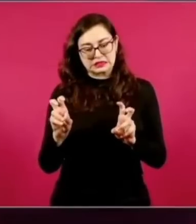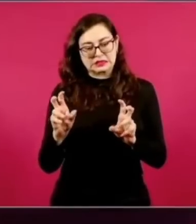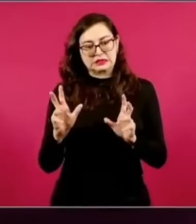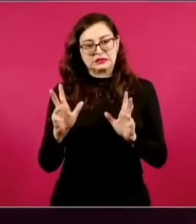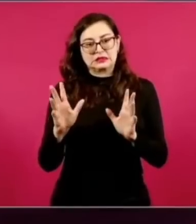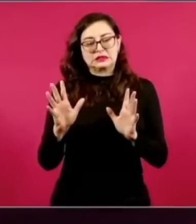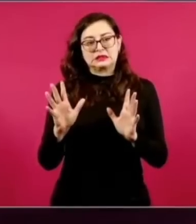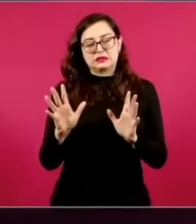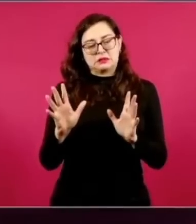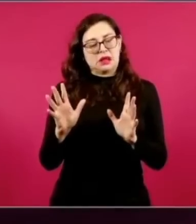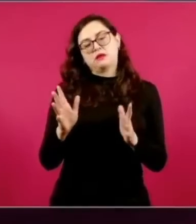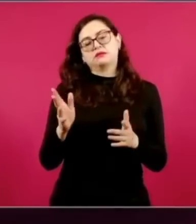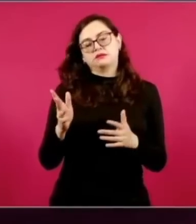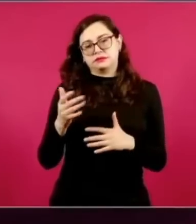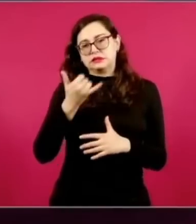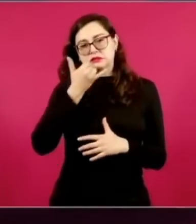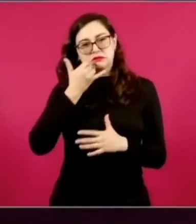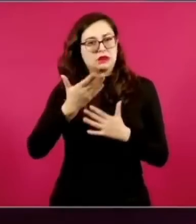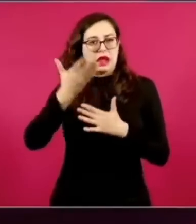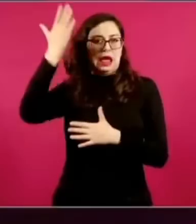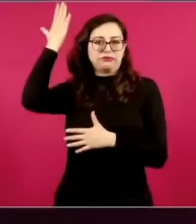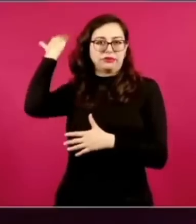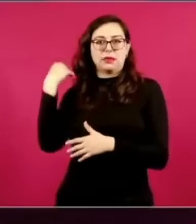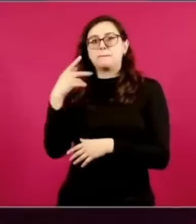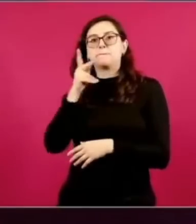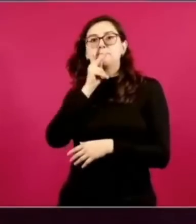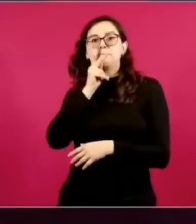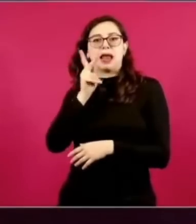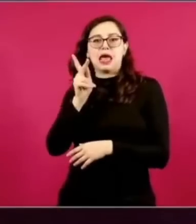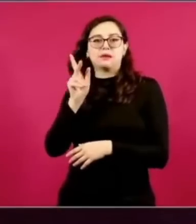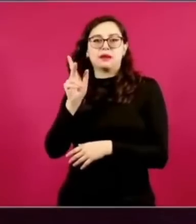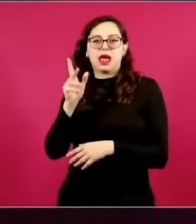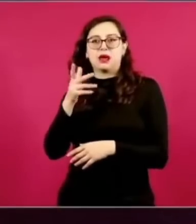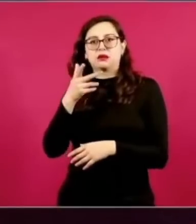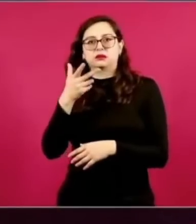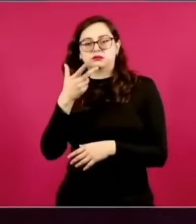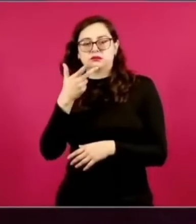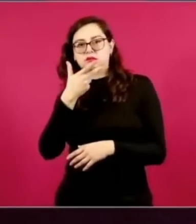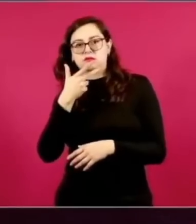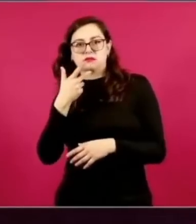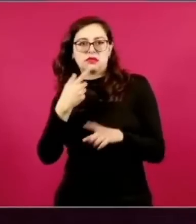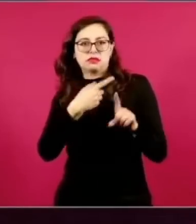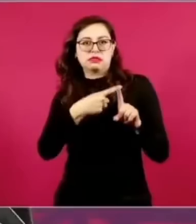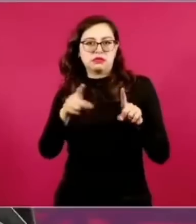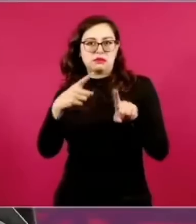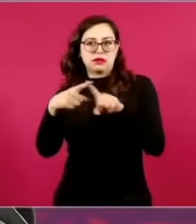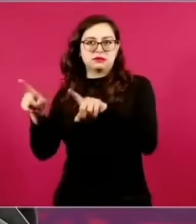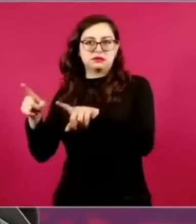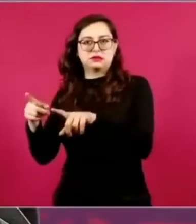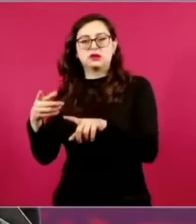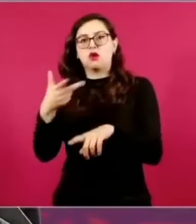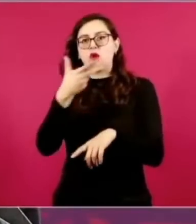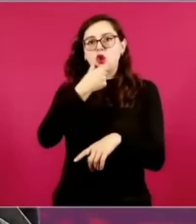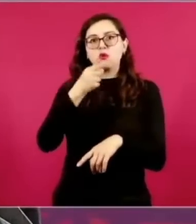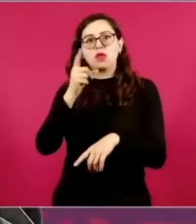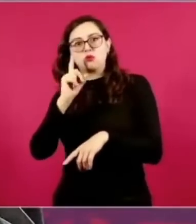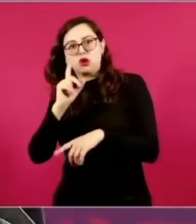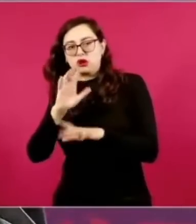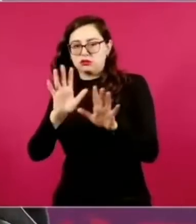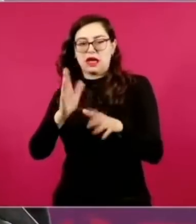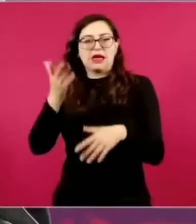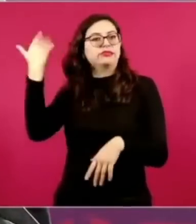se decía que eran hombres, y ahora hay que agregar hombres y